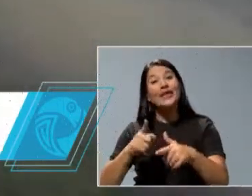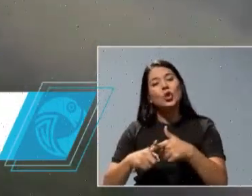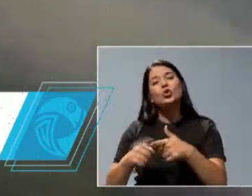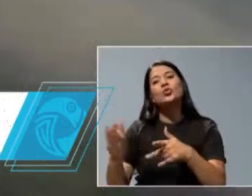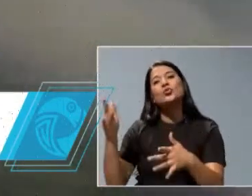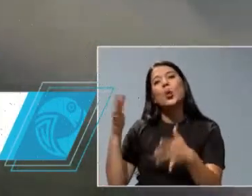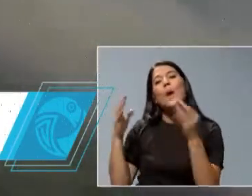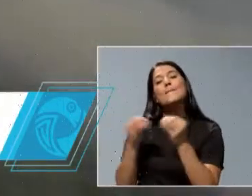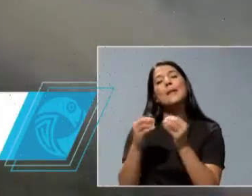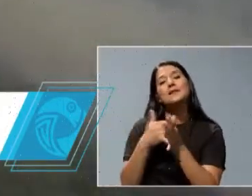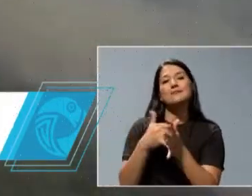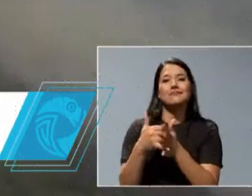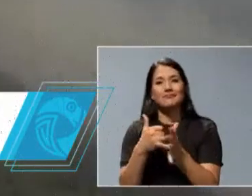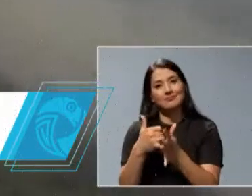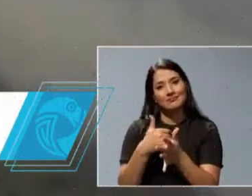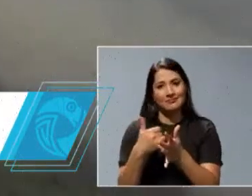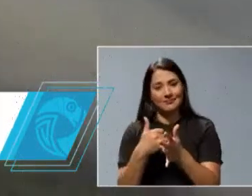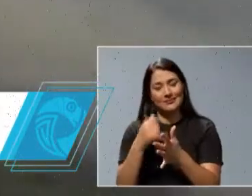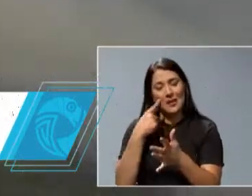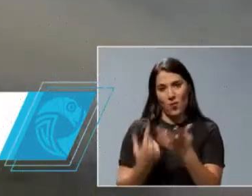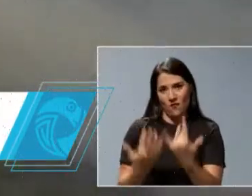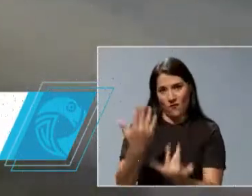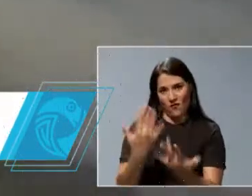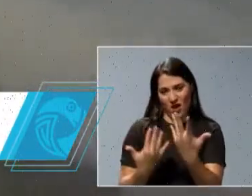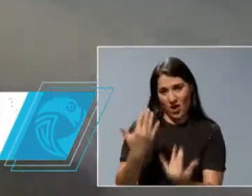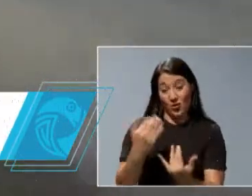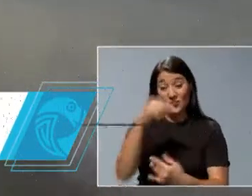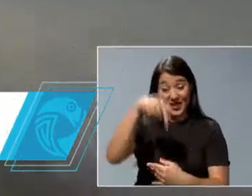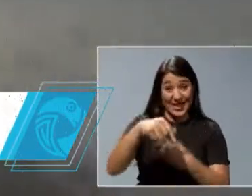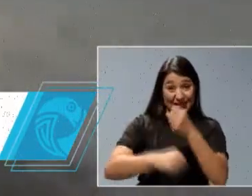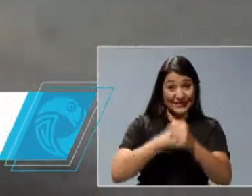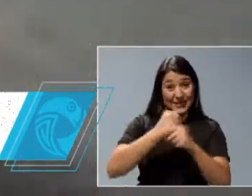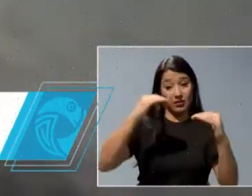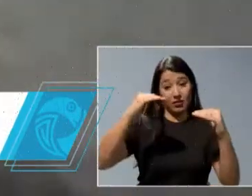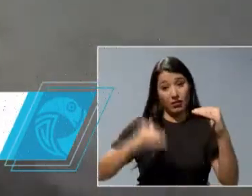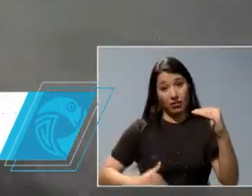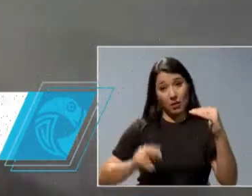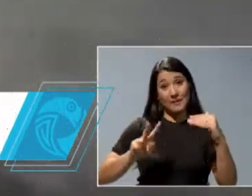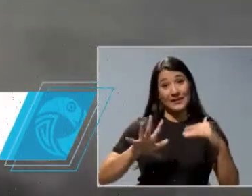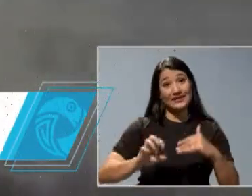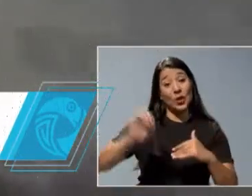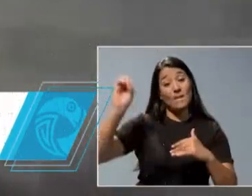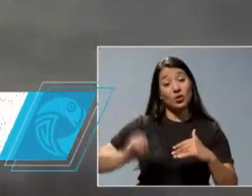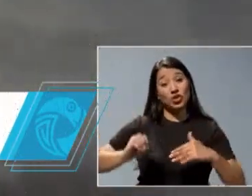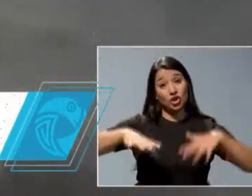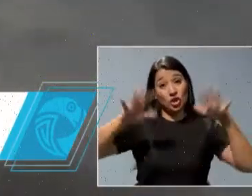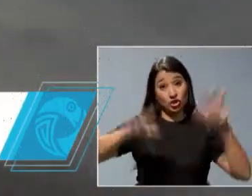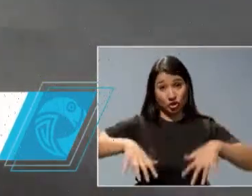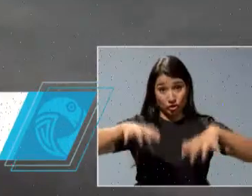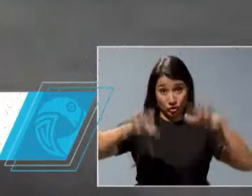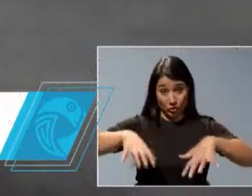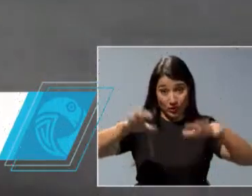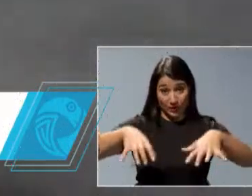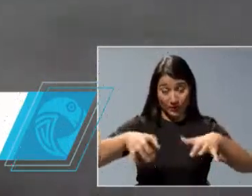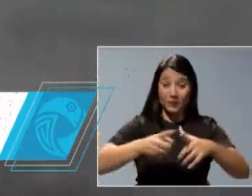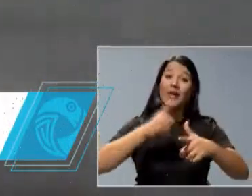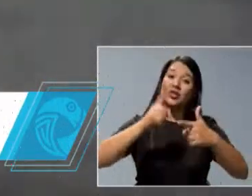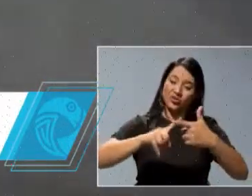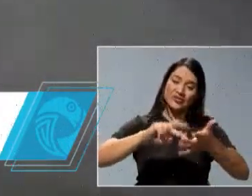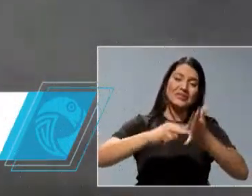Y este año además se produjo una caída del 25% en el régimen de lluvias, lo cual se sumó a una ola